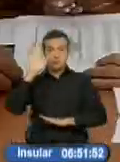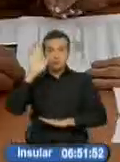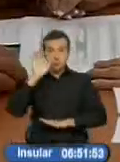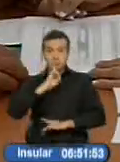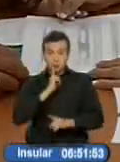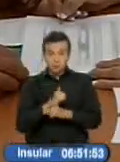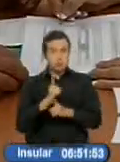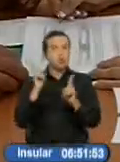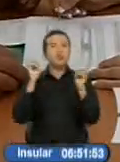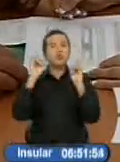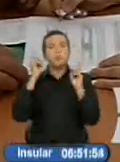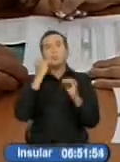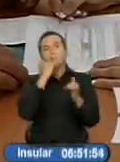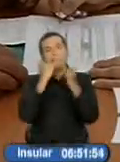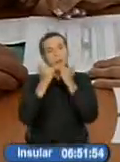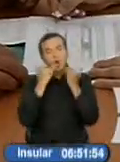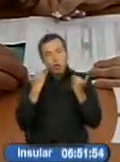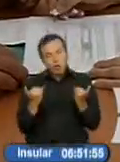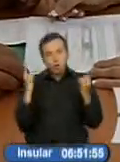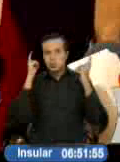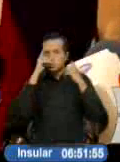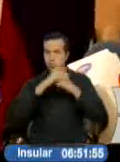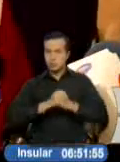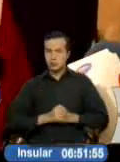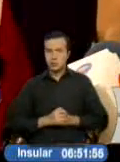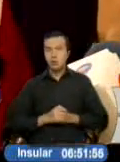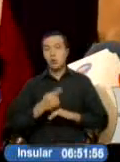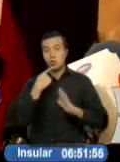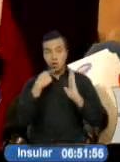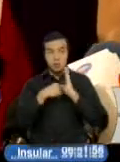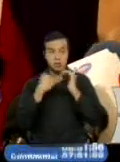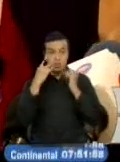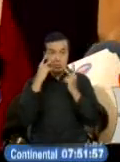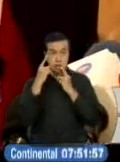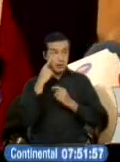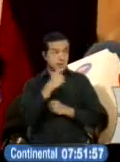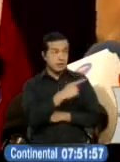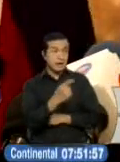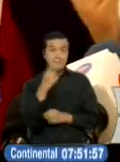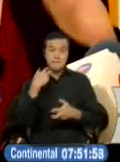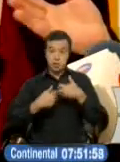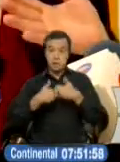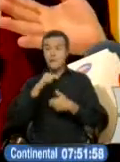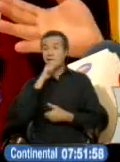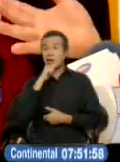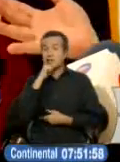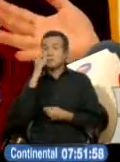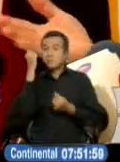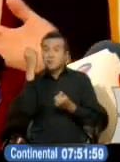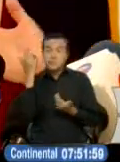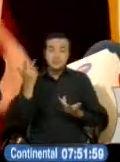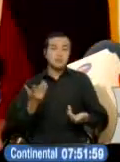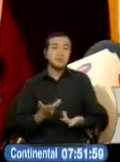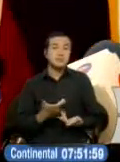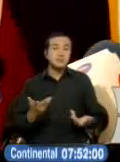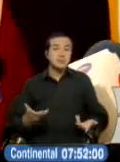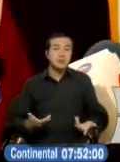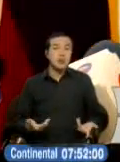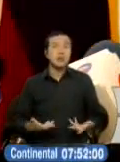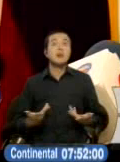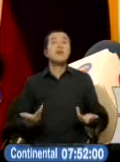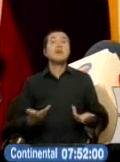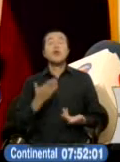campaña, resulta antitécnica, acotó el funcionario. Estamos viendo que estamos bastante apretados de recursos. Yo no sé cómo es